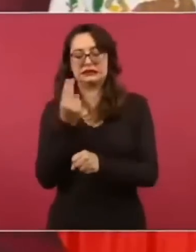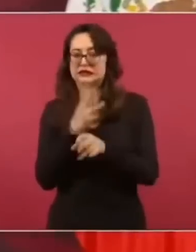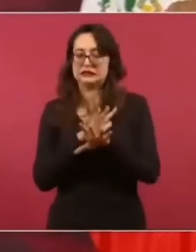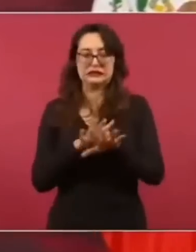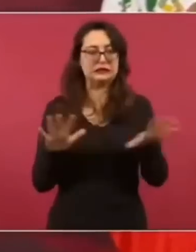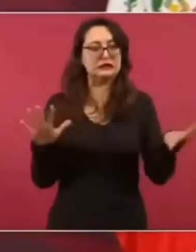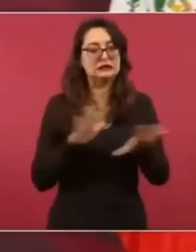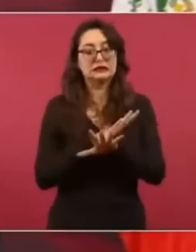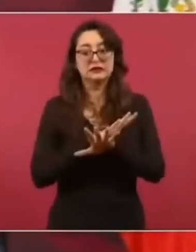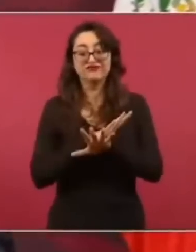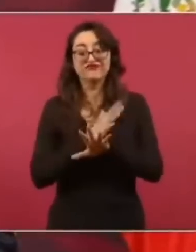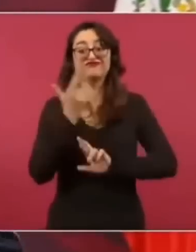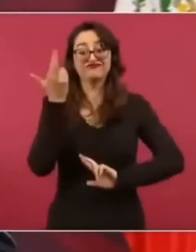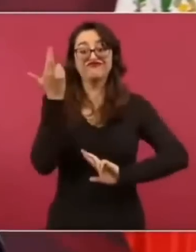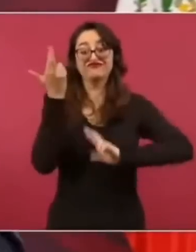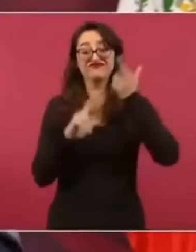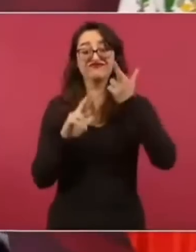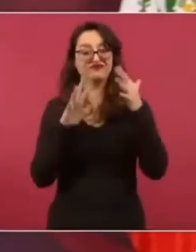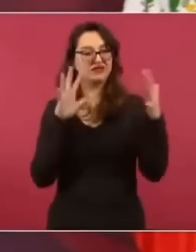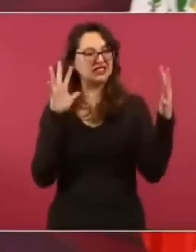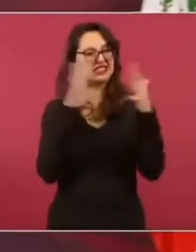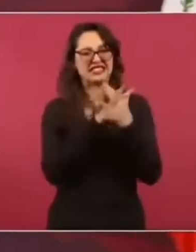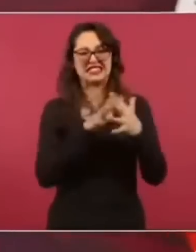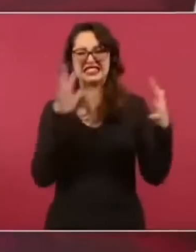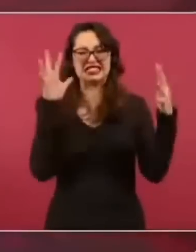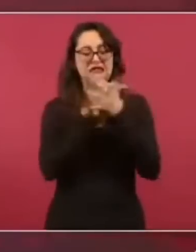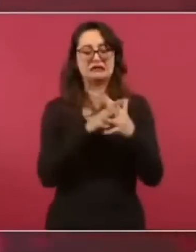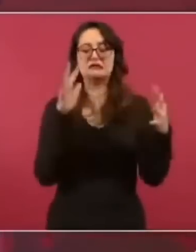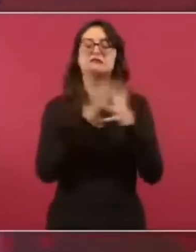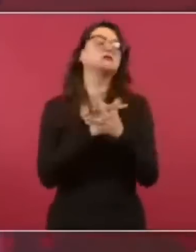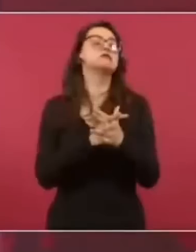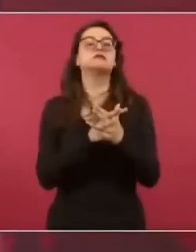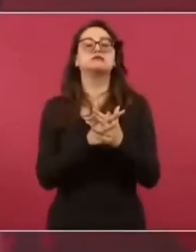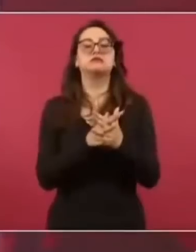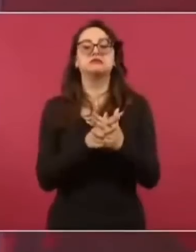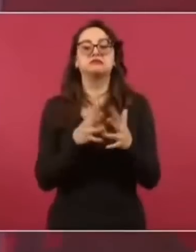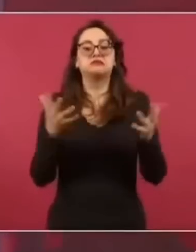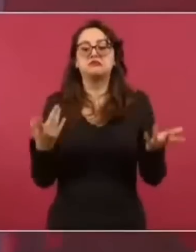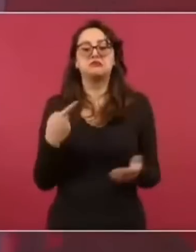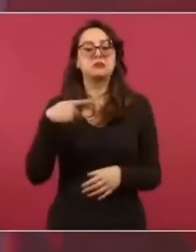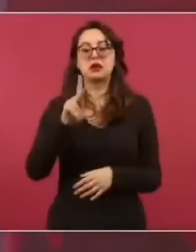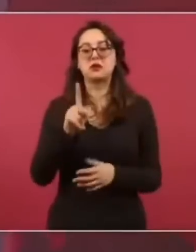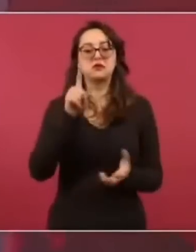Terminó el porfiriato, pero siguió